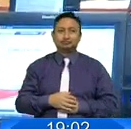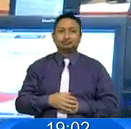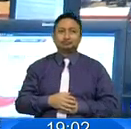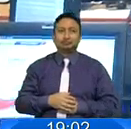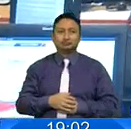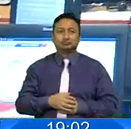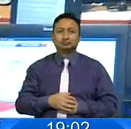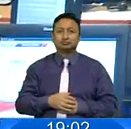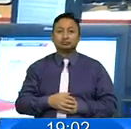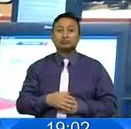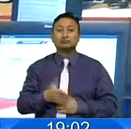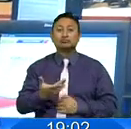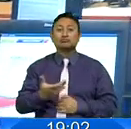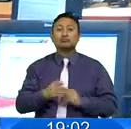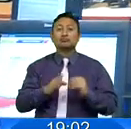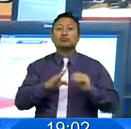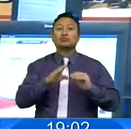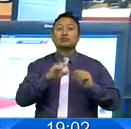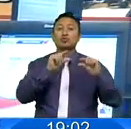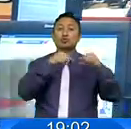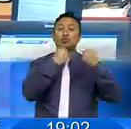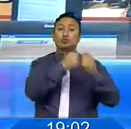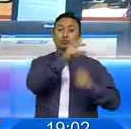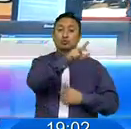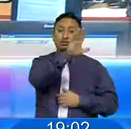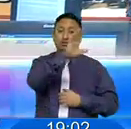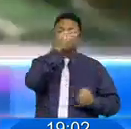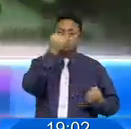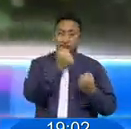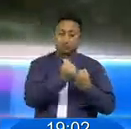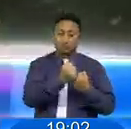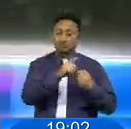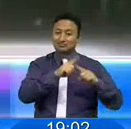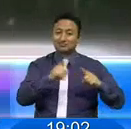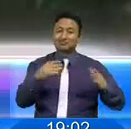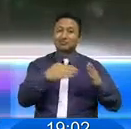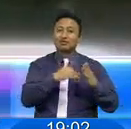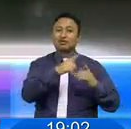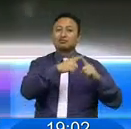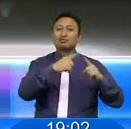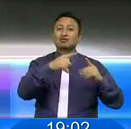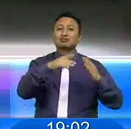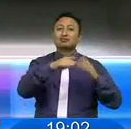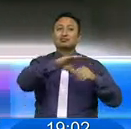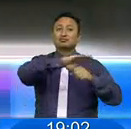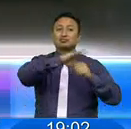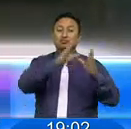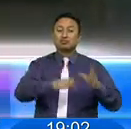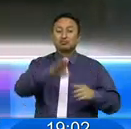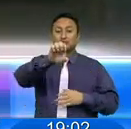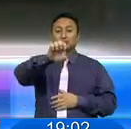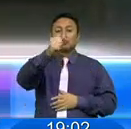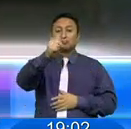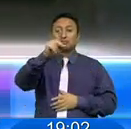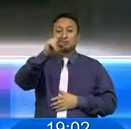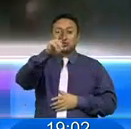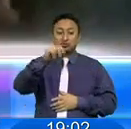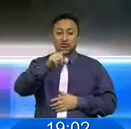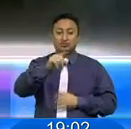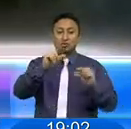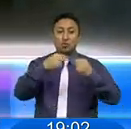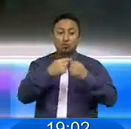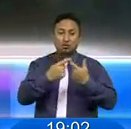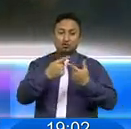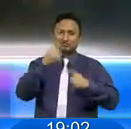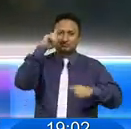la actuación de la bancada de gobierno de no apoyar la censura en contra de la ex canciller maría fernanda espinoza es la gota que derramó el vaso